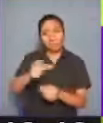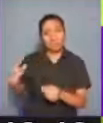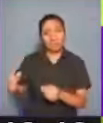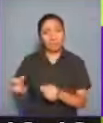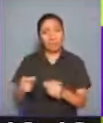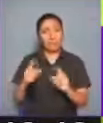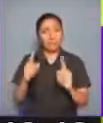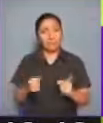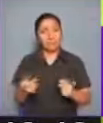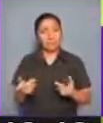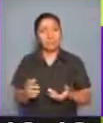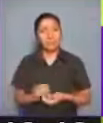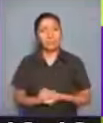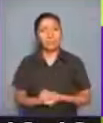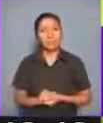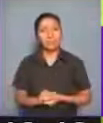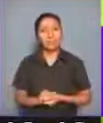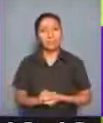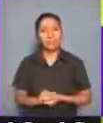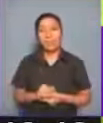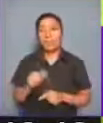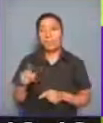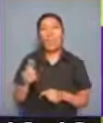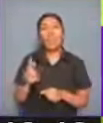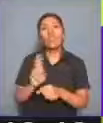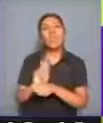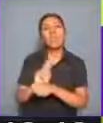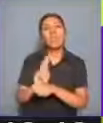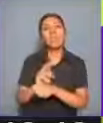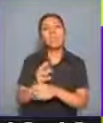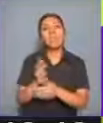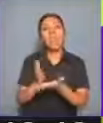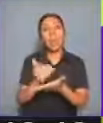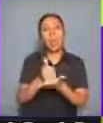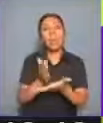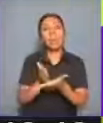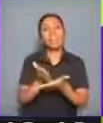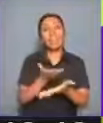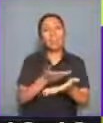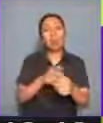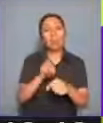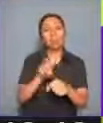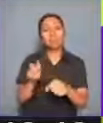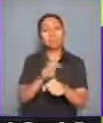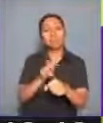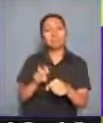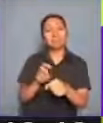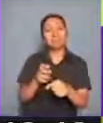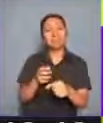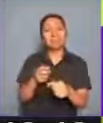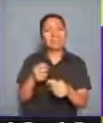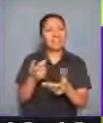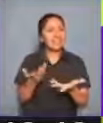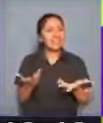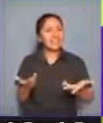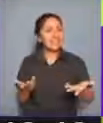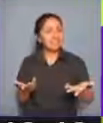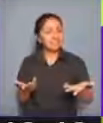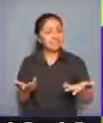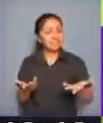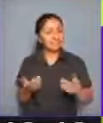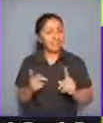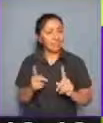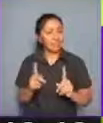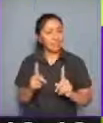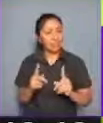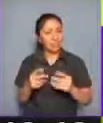Es que esto de los remises que están haciendo de taxi compartido No también es es algo que está